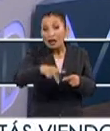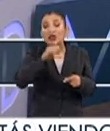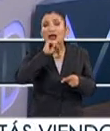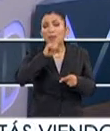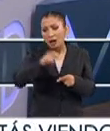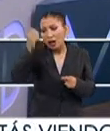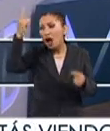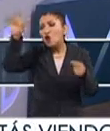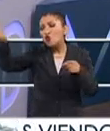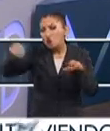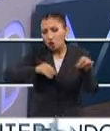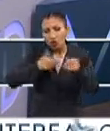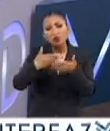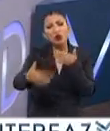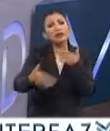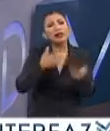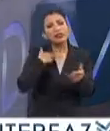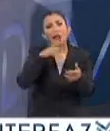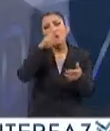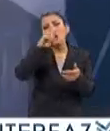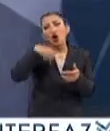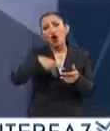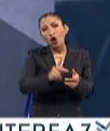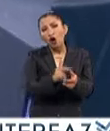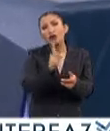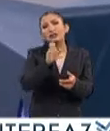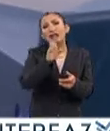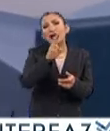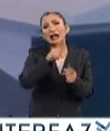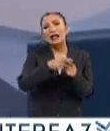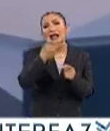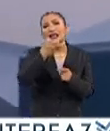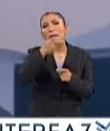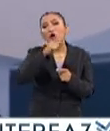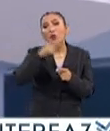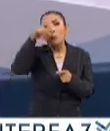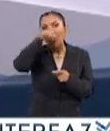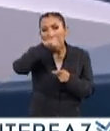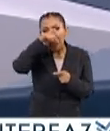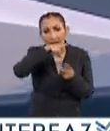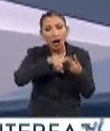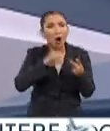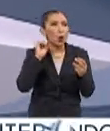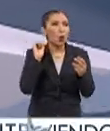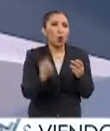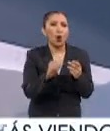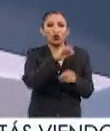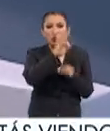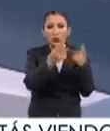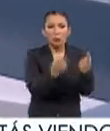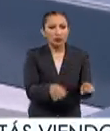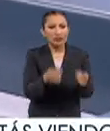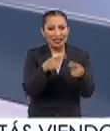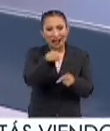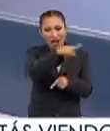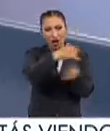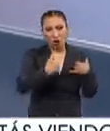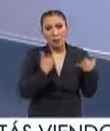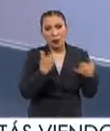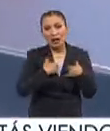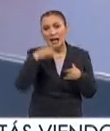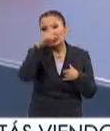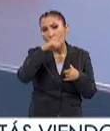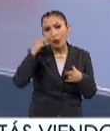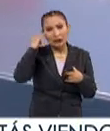con las expresiones de hoy, de rock seri, de hip hop en maya, o de todas estas expresiones que los jóvenes en